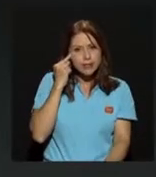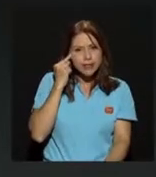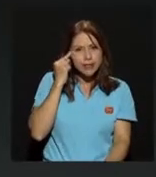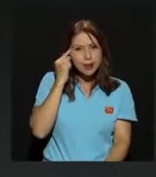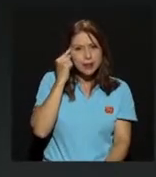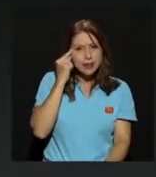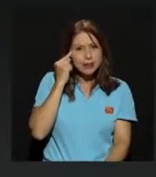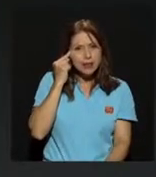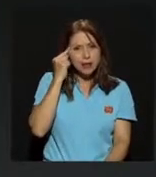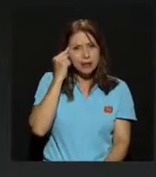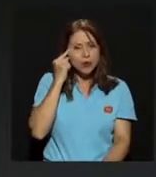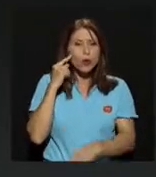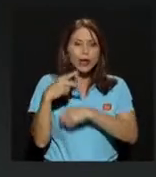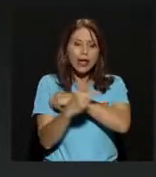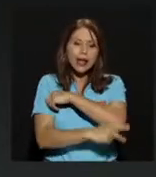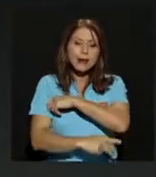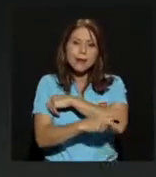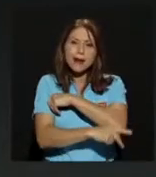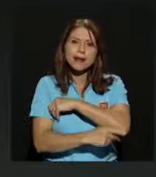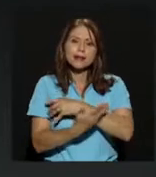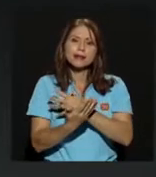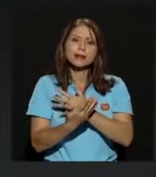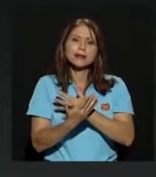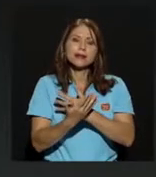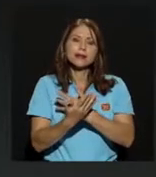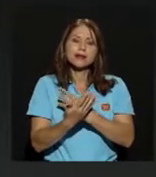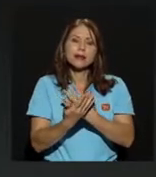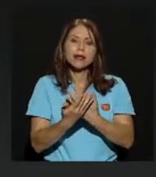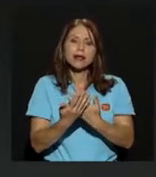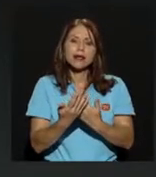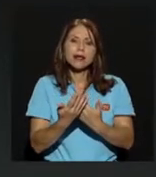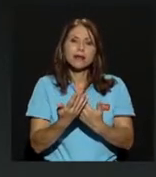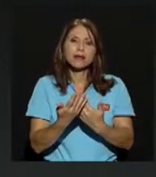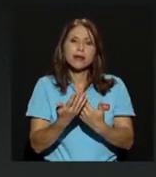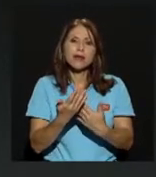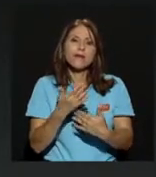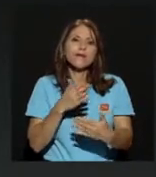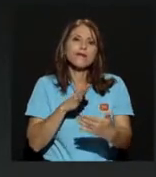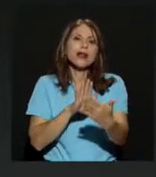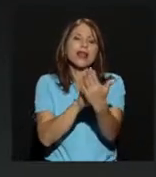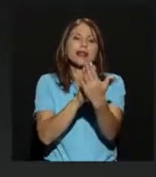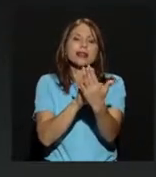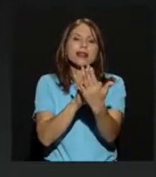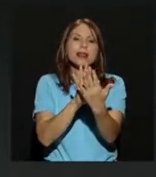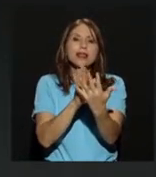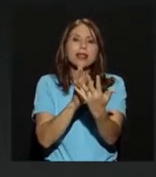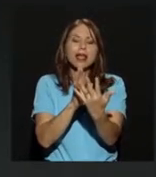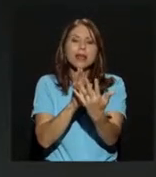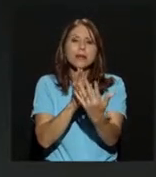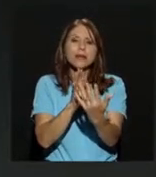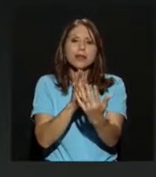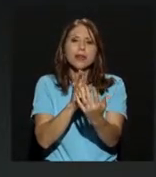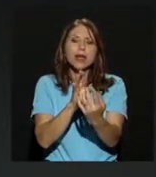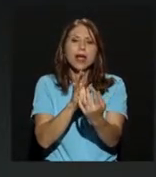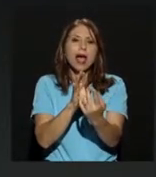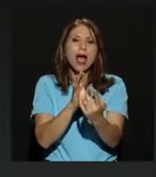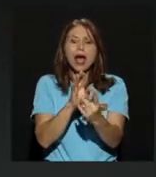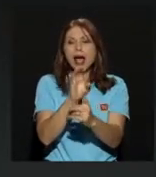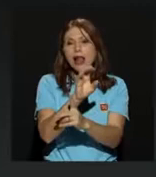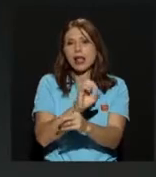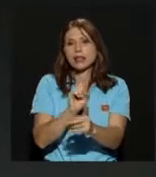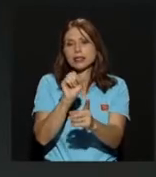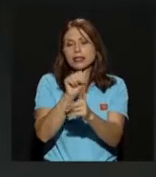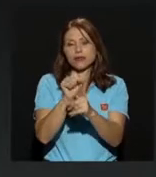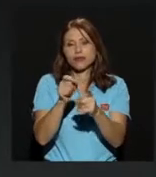en el país frente al a tabares y de